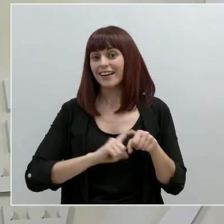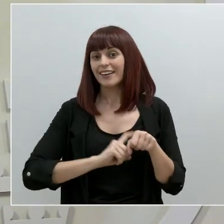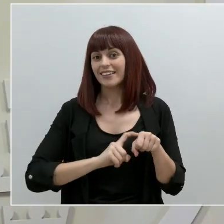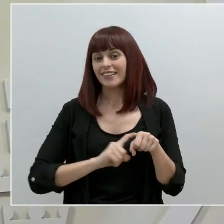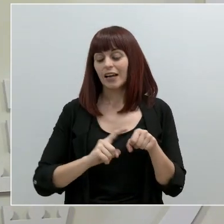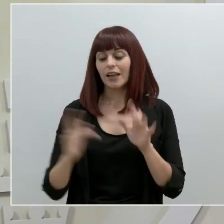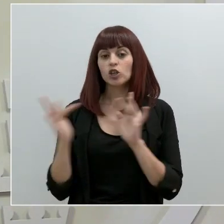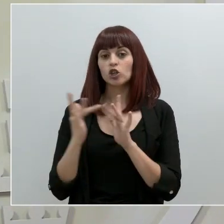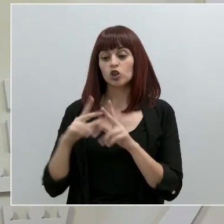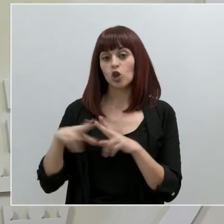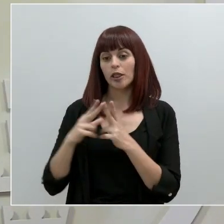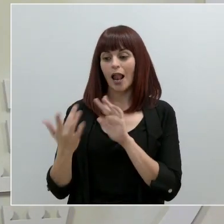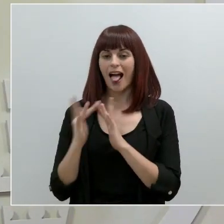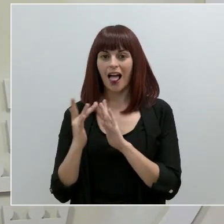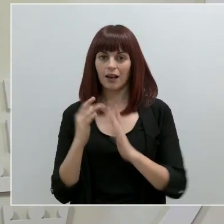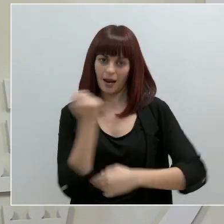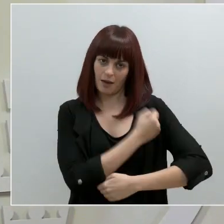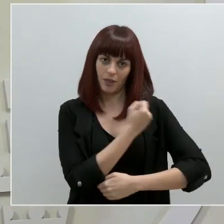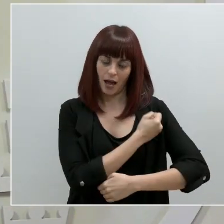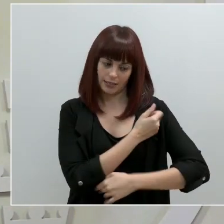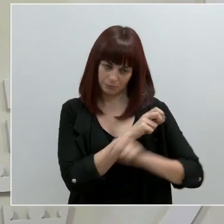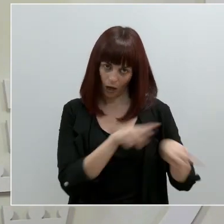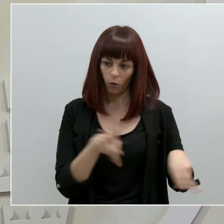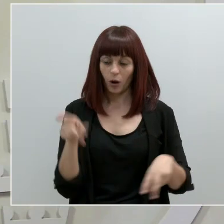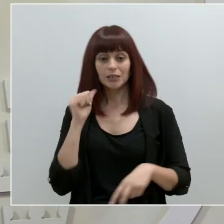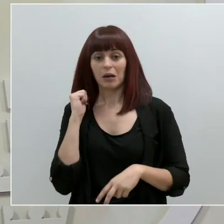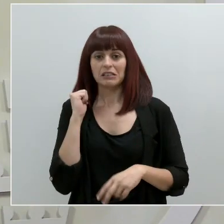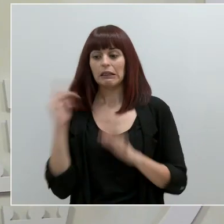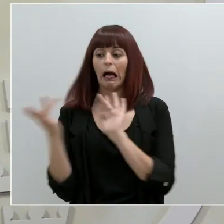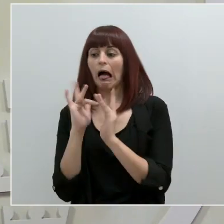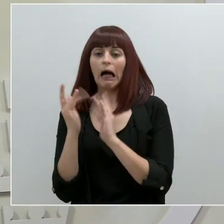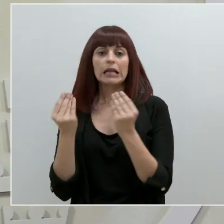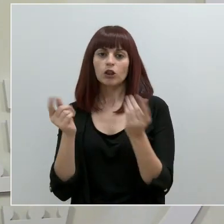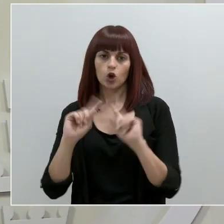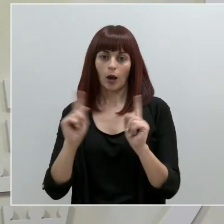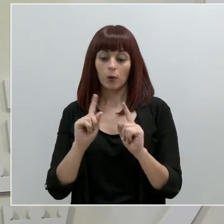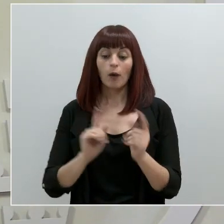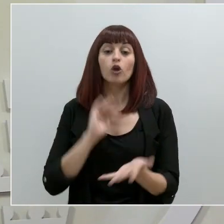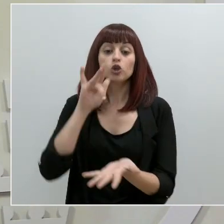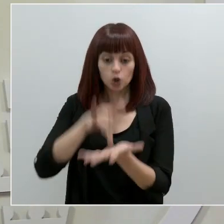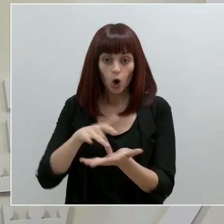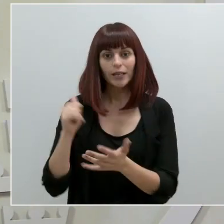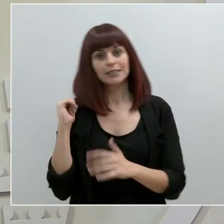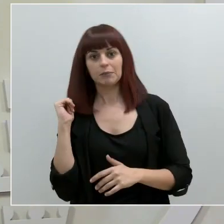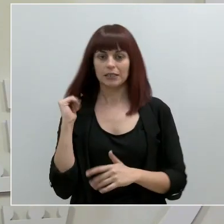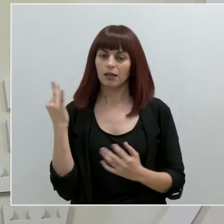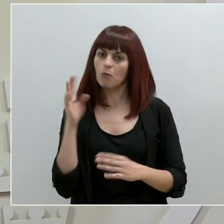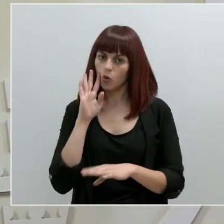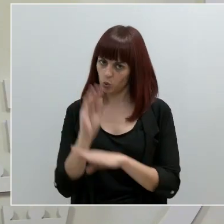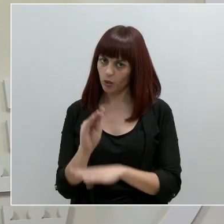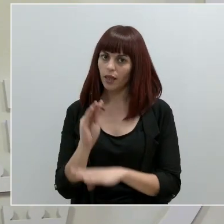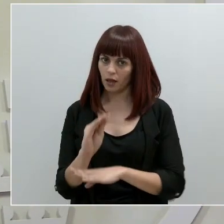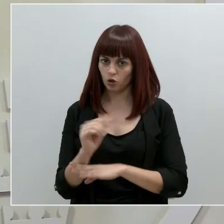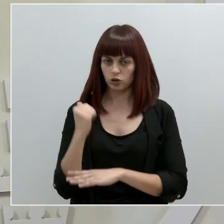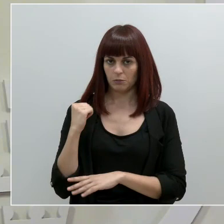de interacción social que tiene la Navidad que no tiene la Semana Santa, pero cuando llegue el momento habrá que ser extremadamente prudente con la Semana Santa